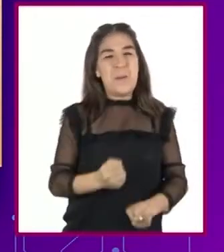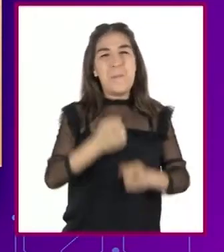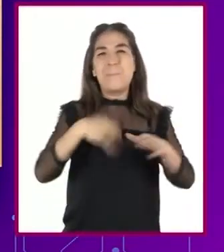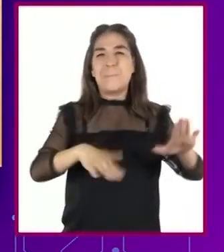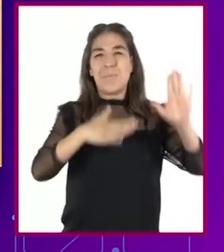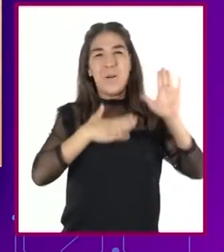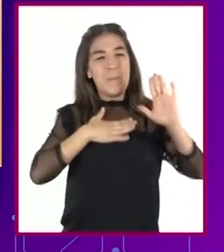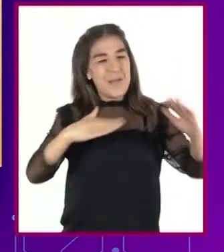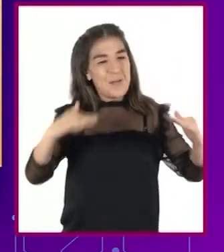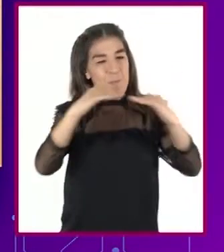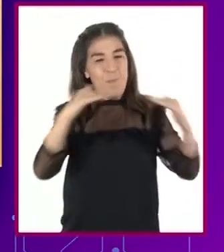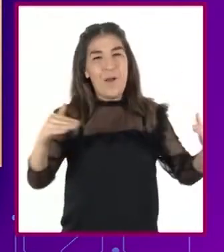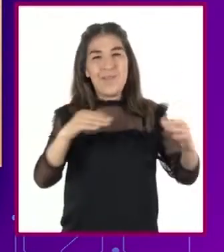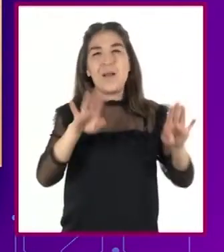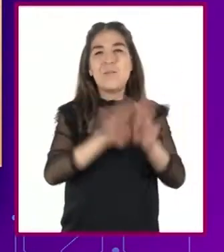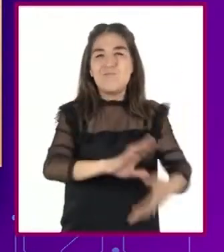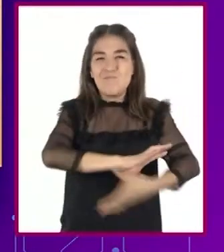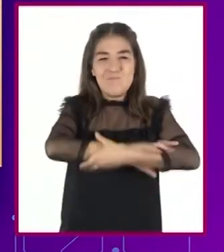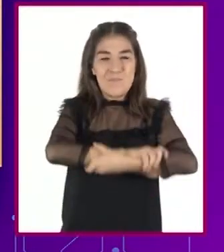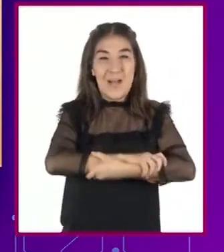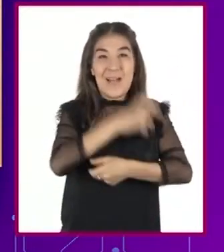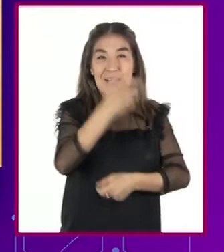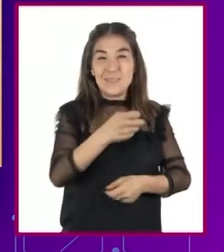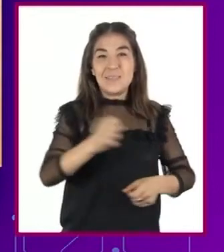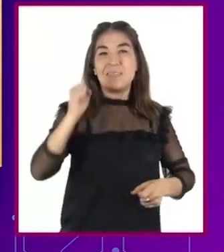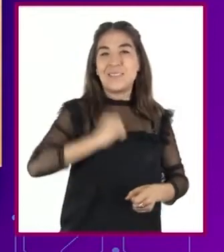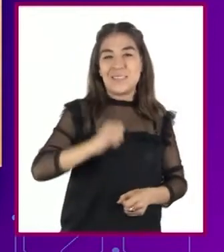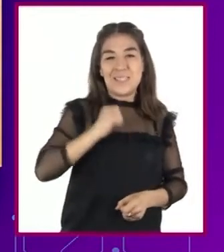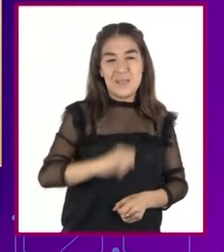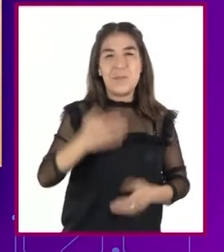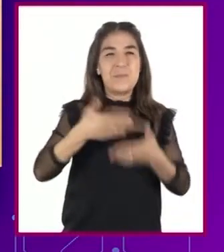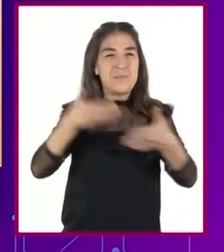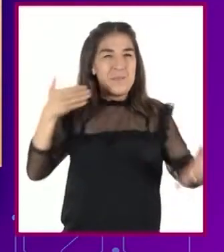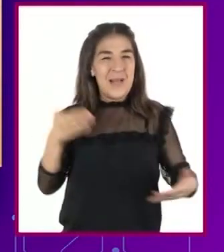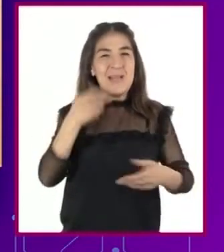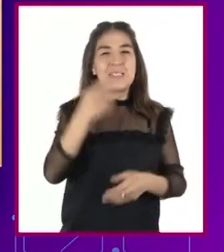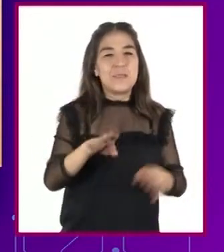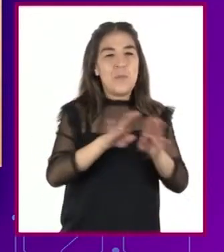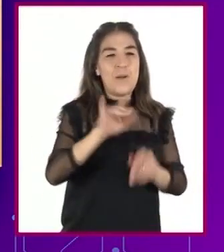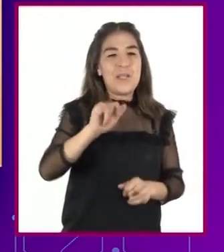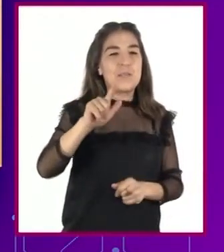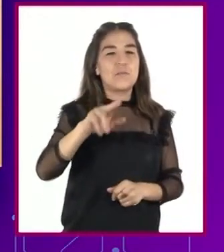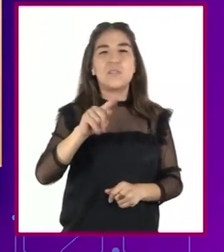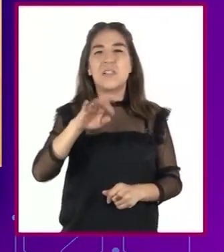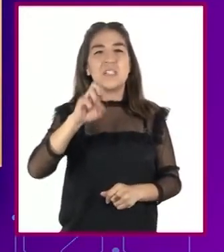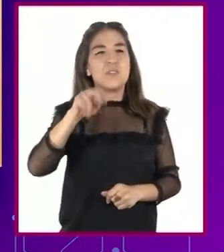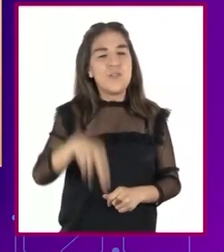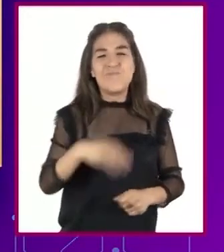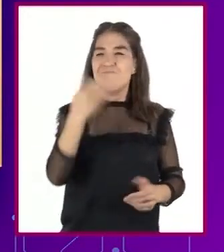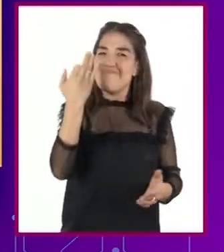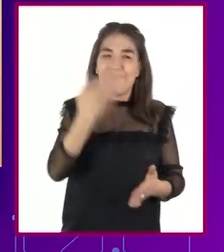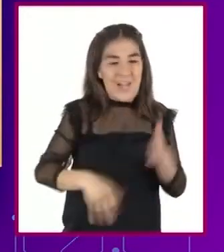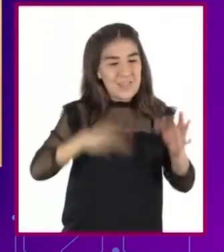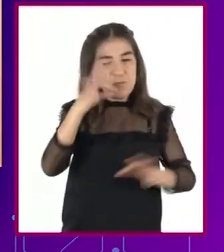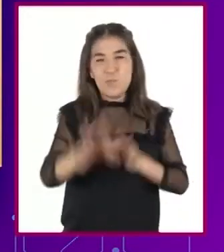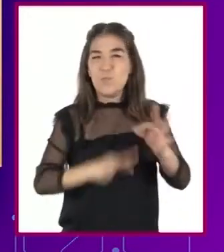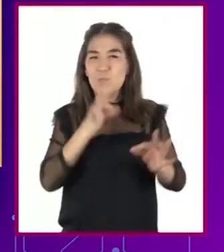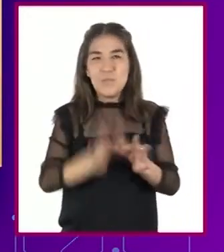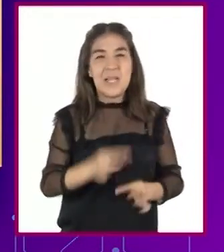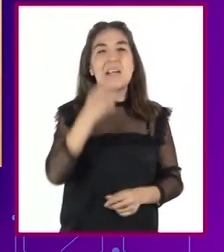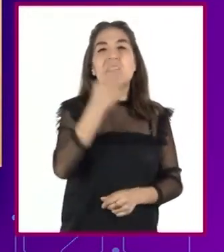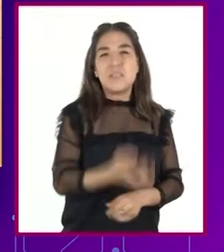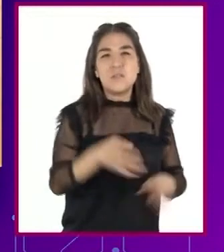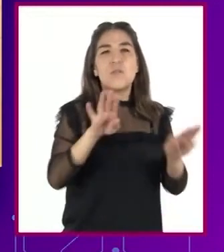y fraternidad que se originaron desde la Ilustración no se estaban cumpliendo. Este sentimiento de